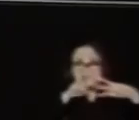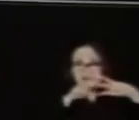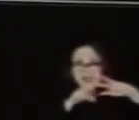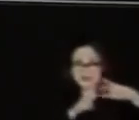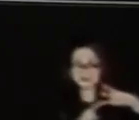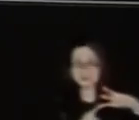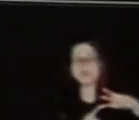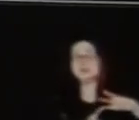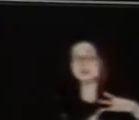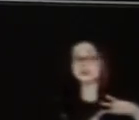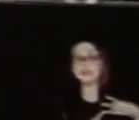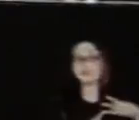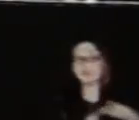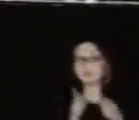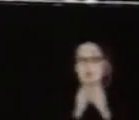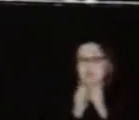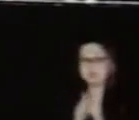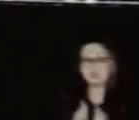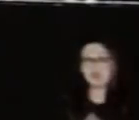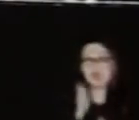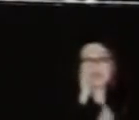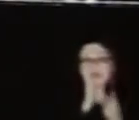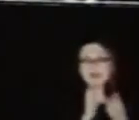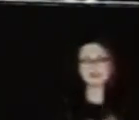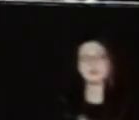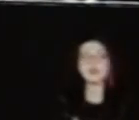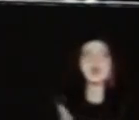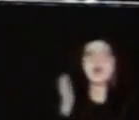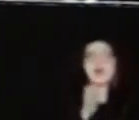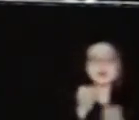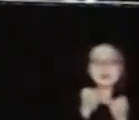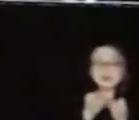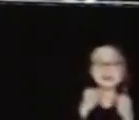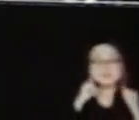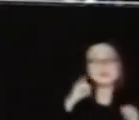podríamos resumir que en la independencia